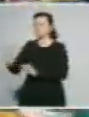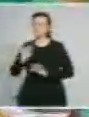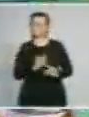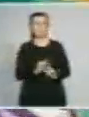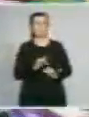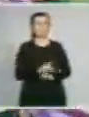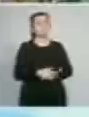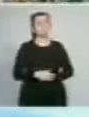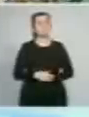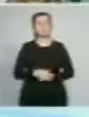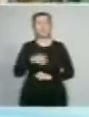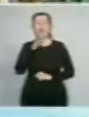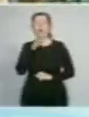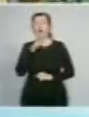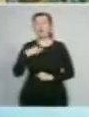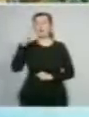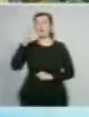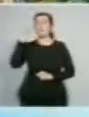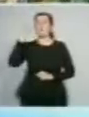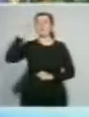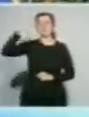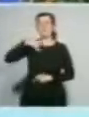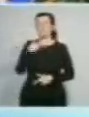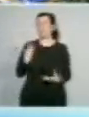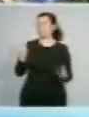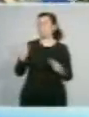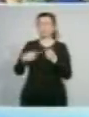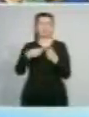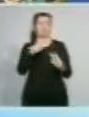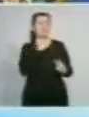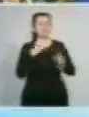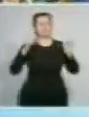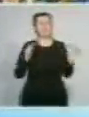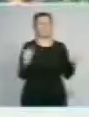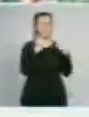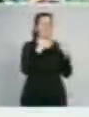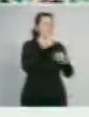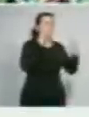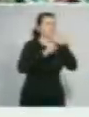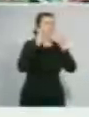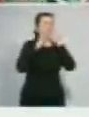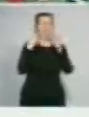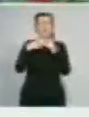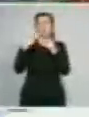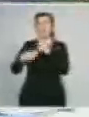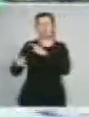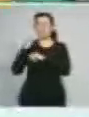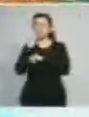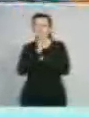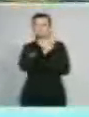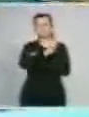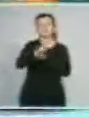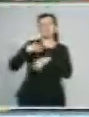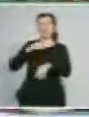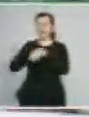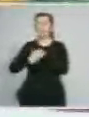también vino Berto Plasencia, el pibe es un vacilón. En todas las fiestas le puede ver, le gusta el refresco un montón. Ve a mi